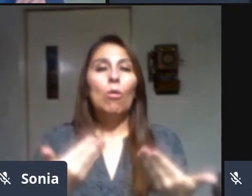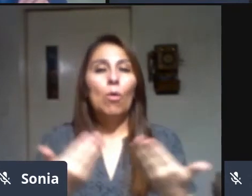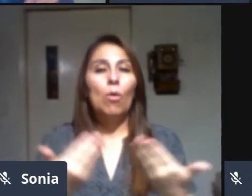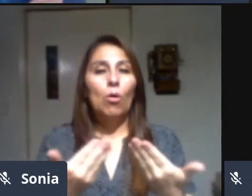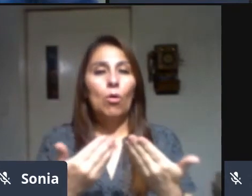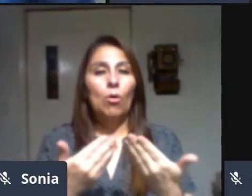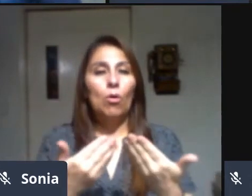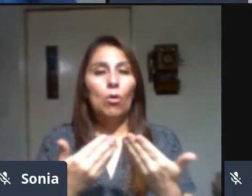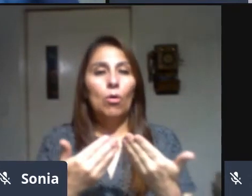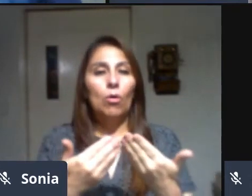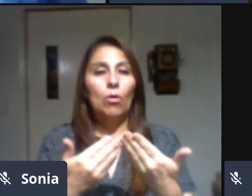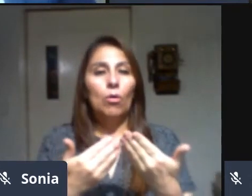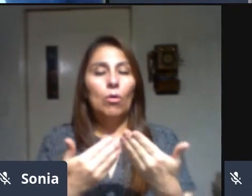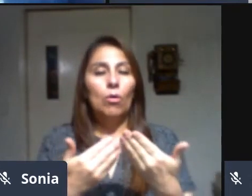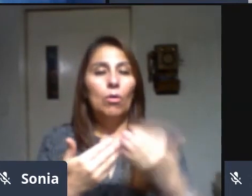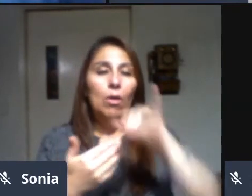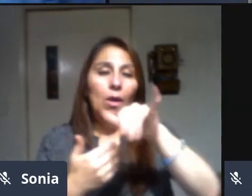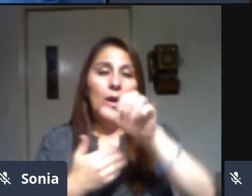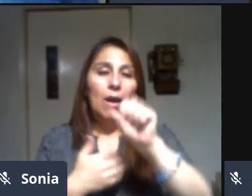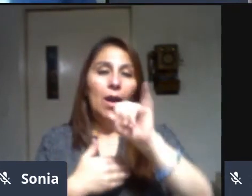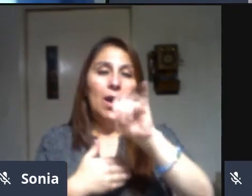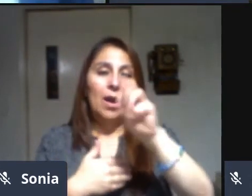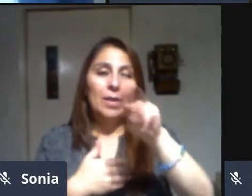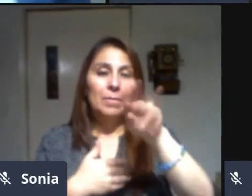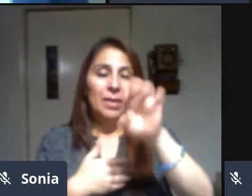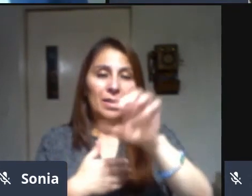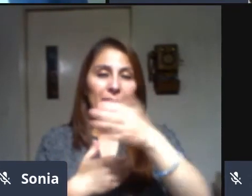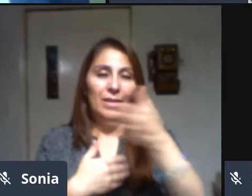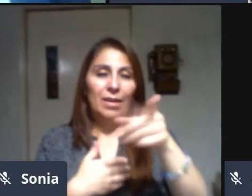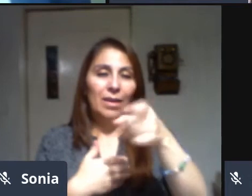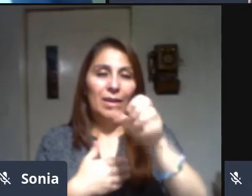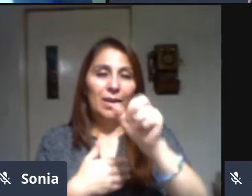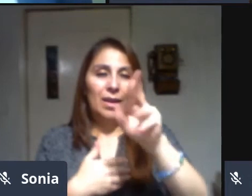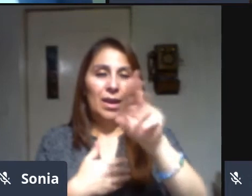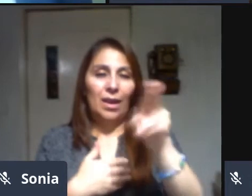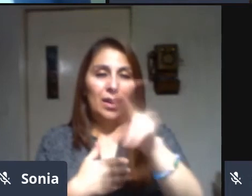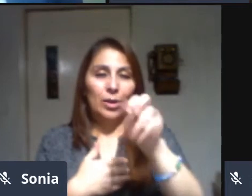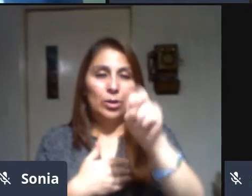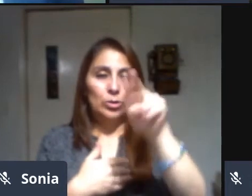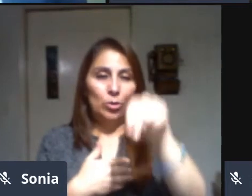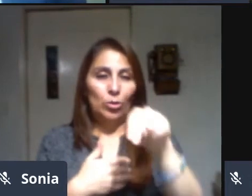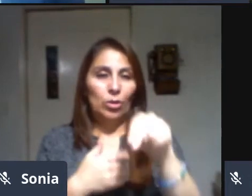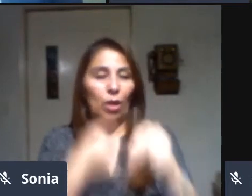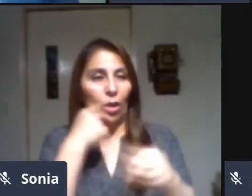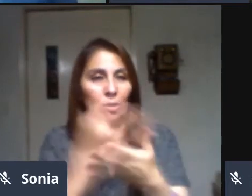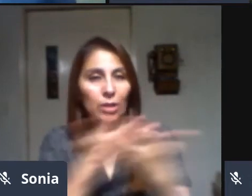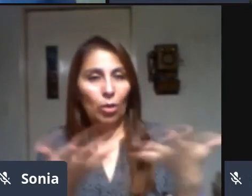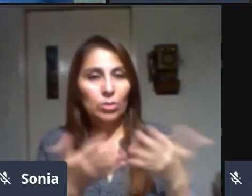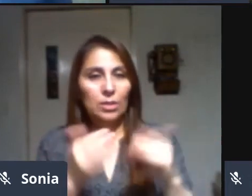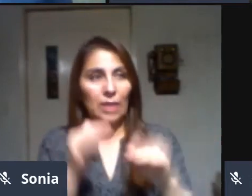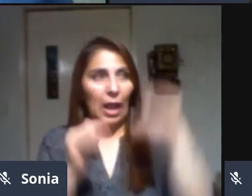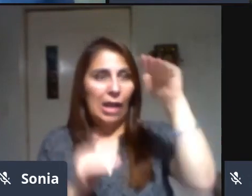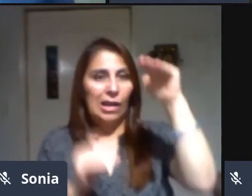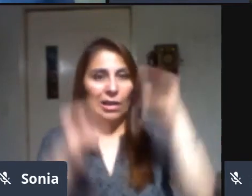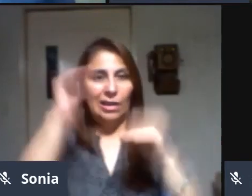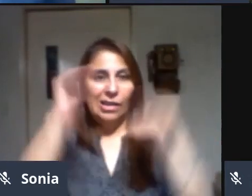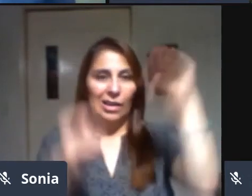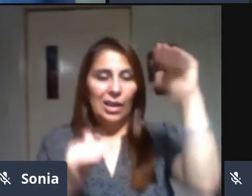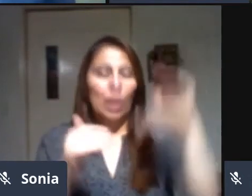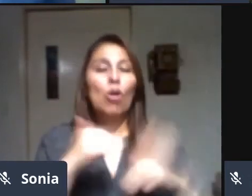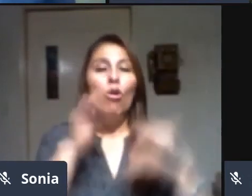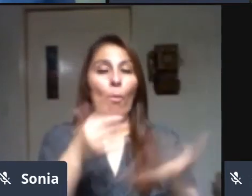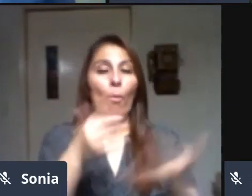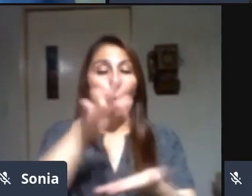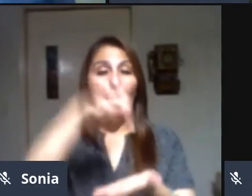y nos pone en un diálogo con la de la baja cultura digámoslo así hasta como ponen voz de un personaje cotidiano y